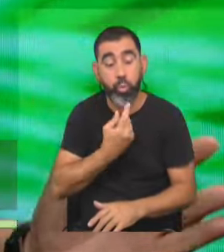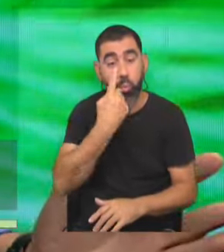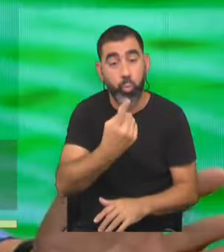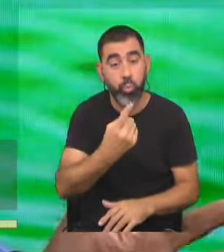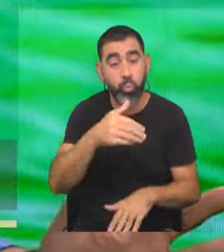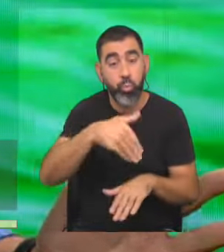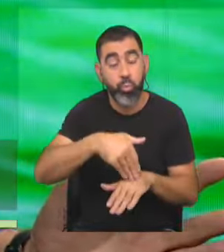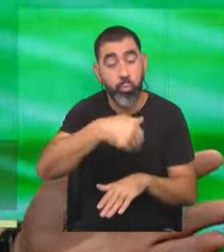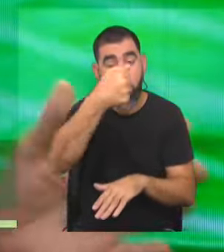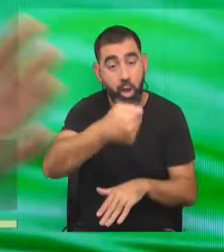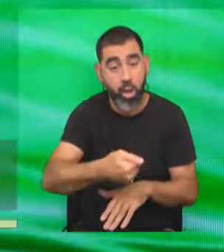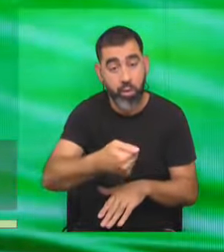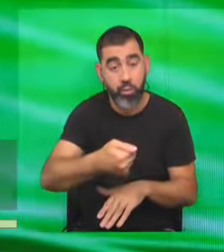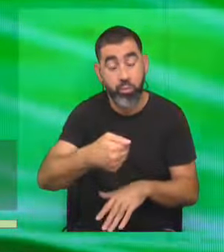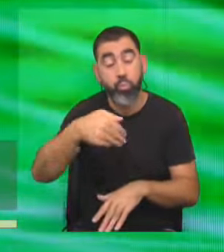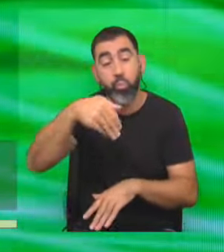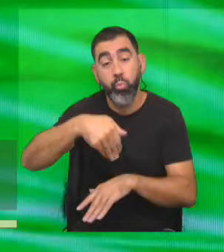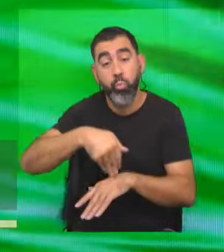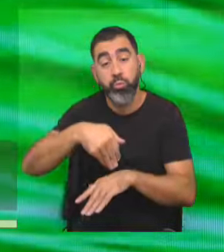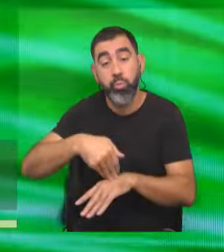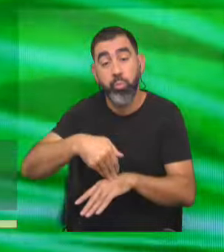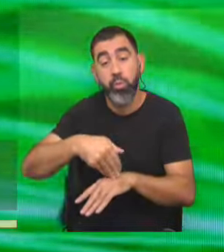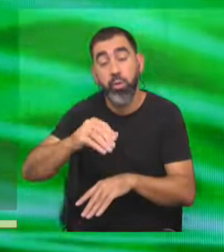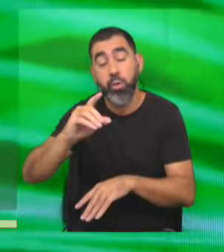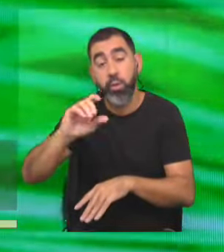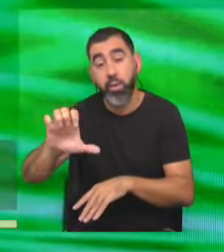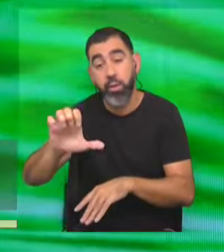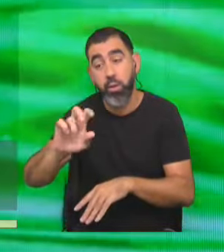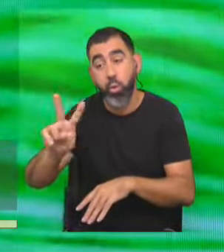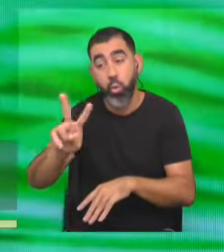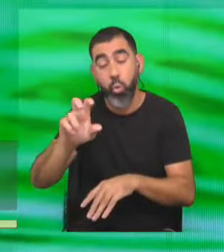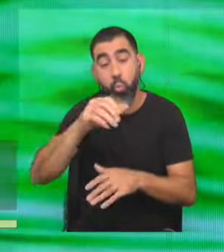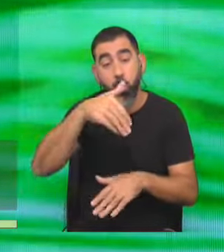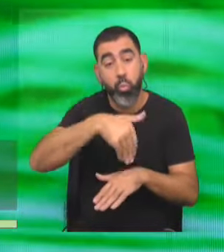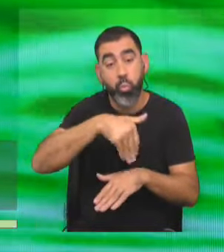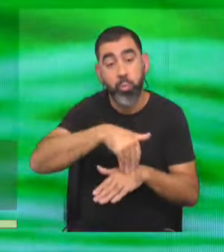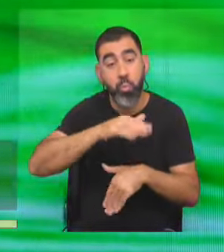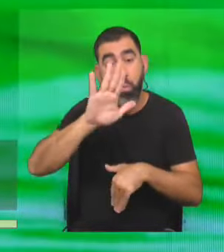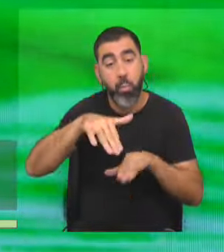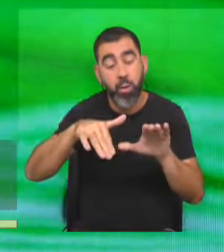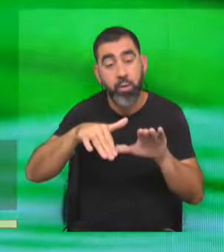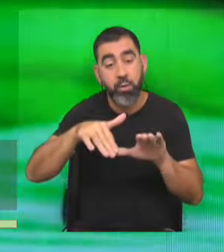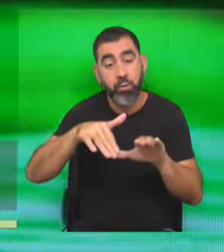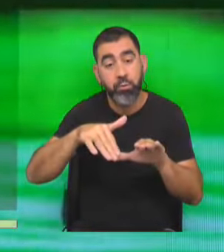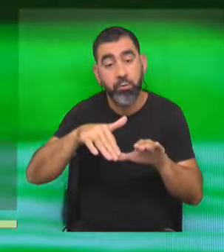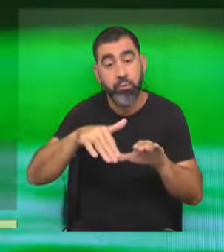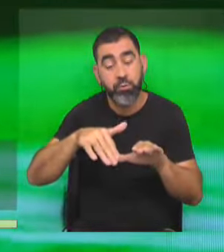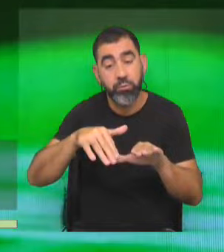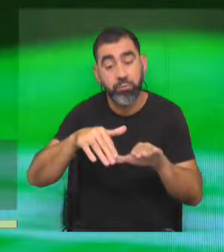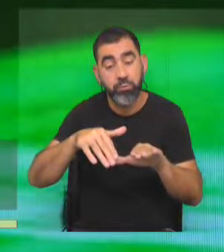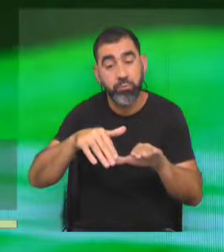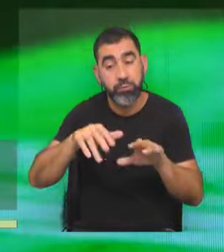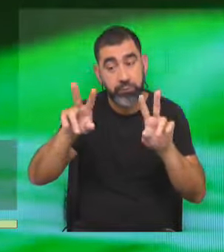municipio a otro el municipio d son los dos municipios que tienen mayor tasa pu es es otro de